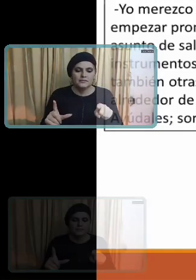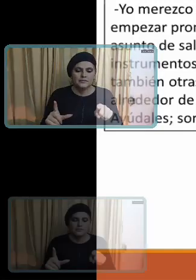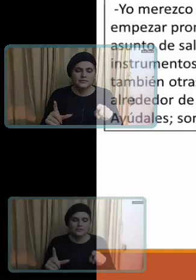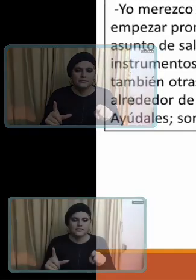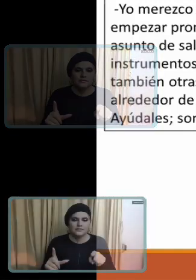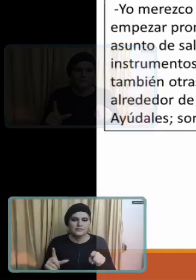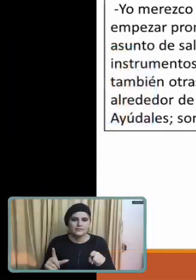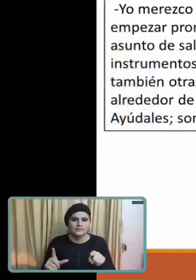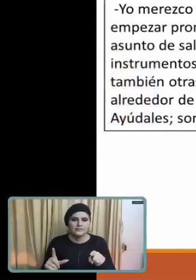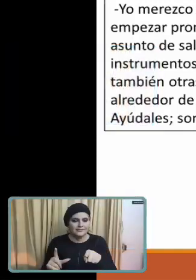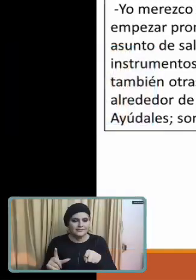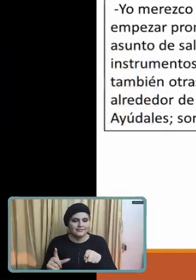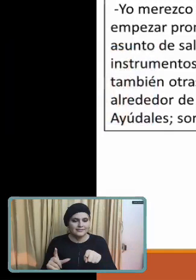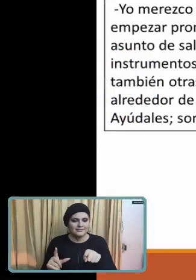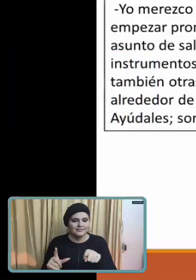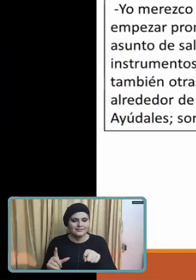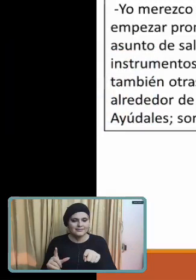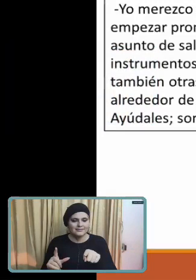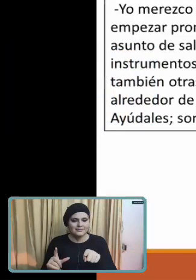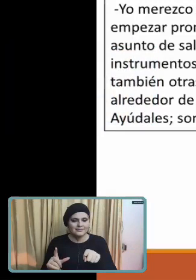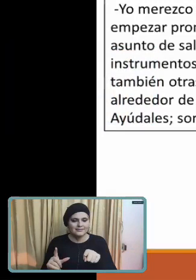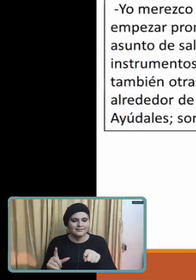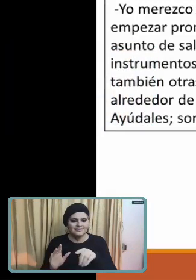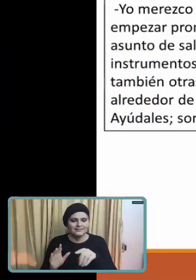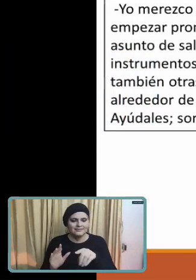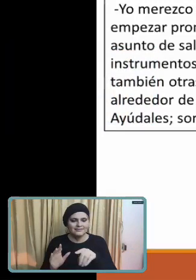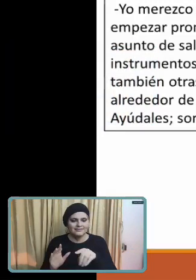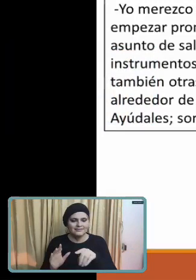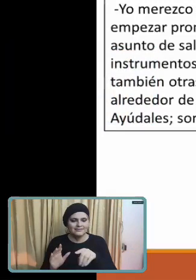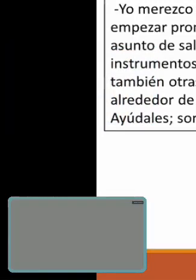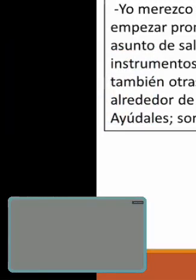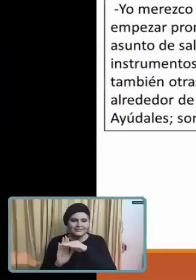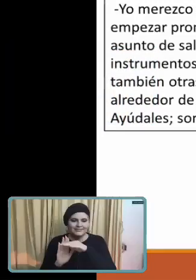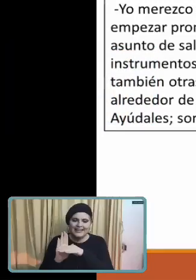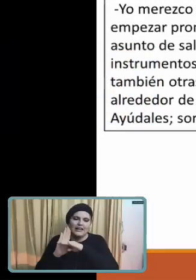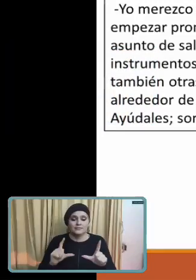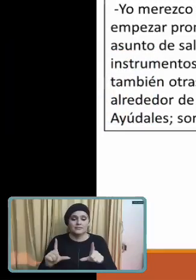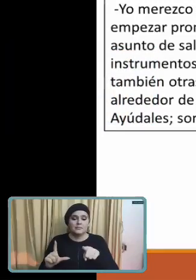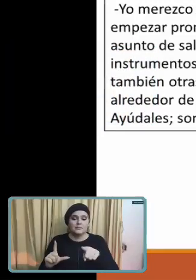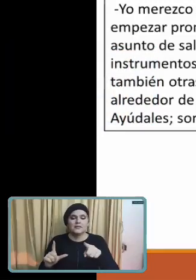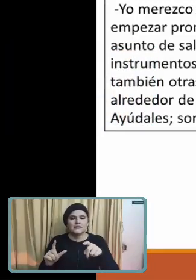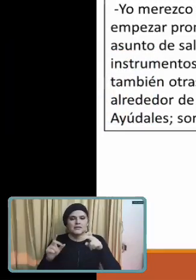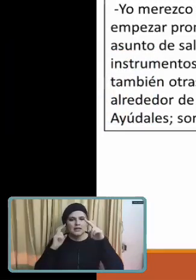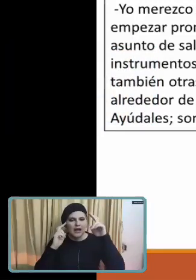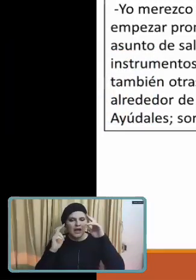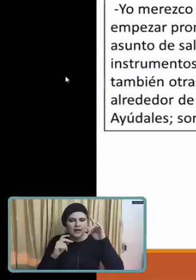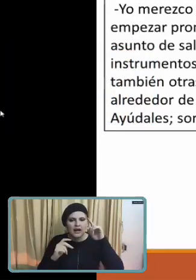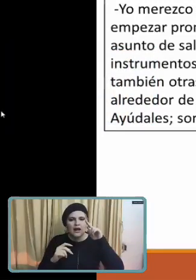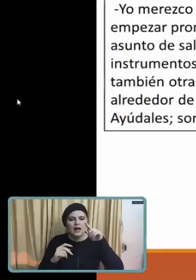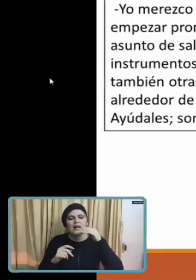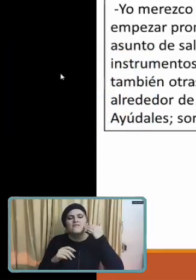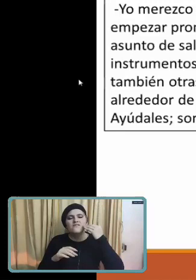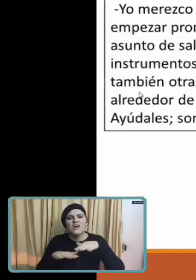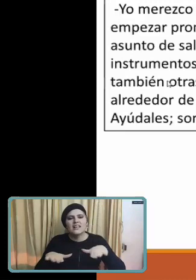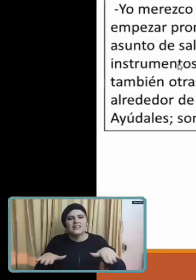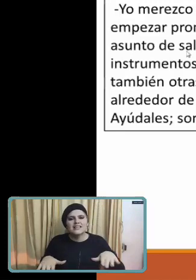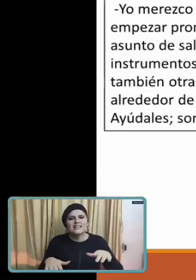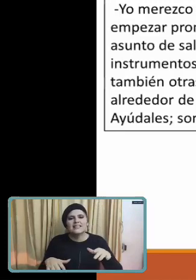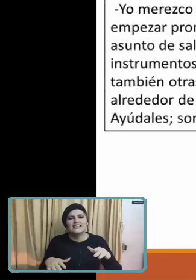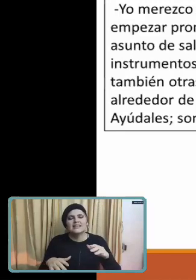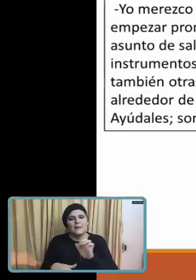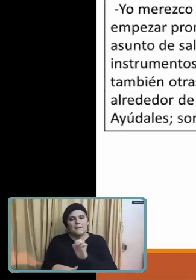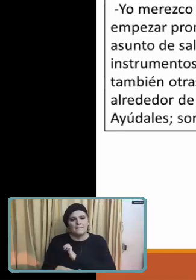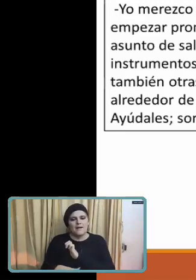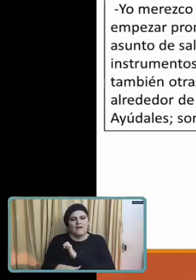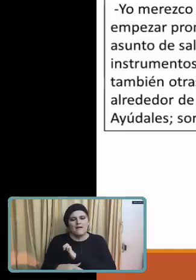decálogo, no vamos a decir las vamos a decir 7, de este psiquiatra infantil español que lo publicó en esta revista, y dice,